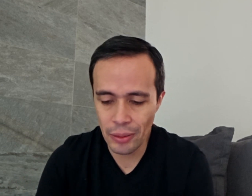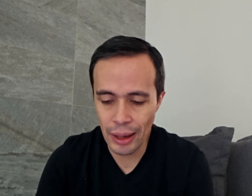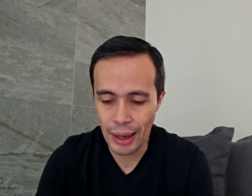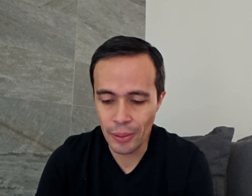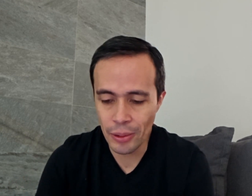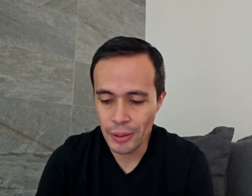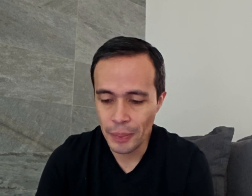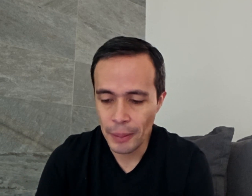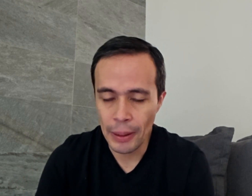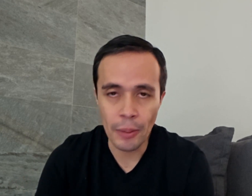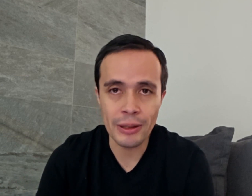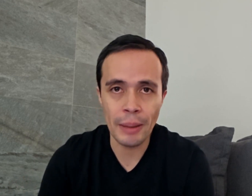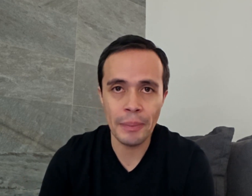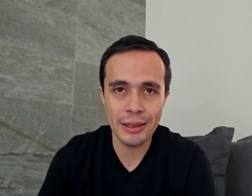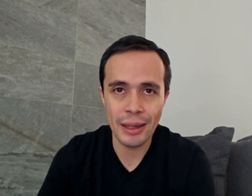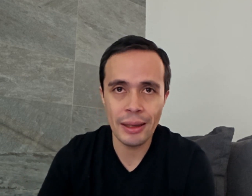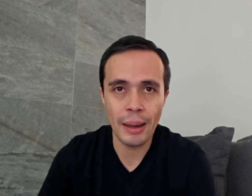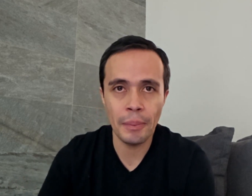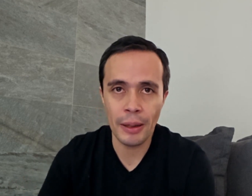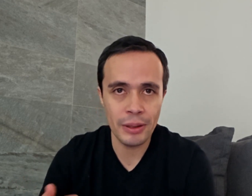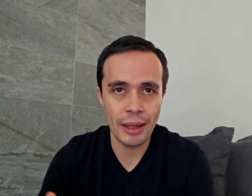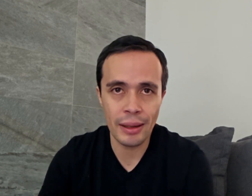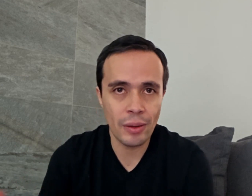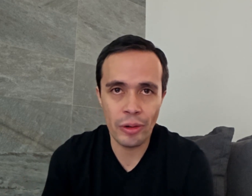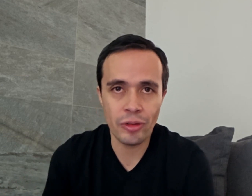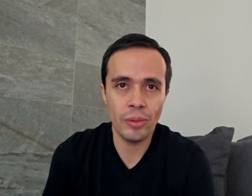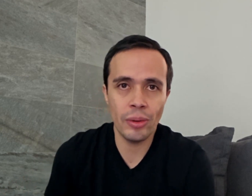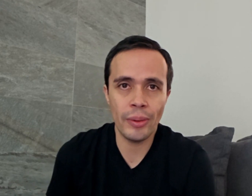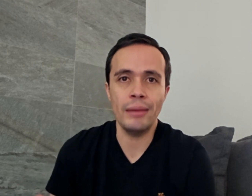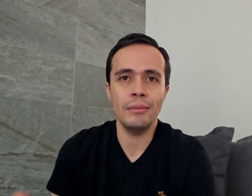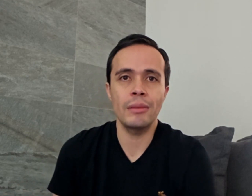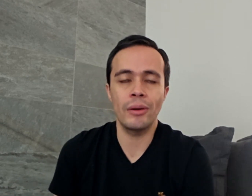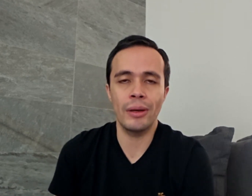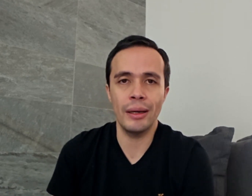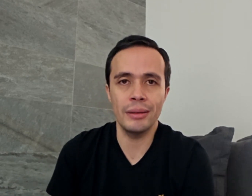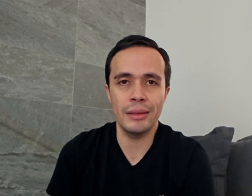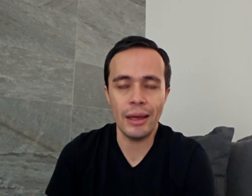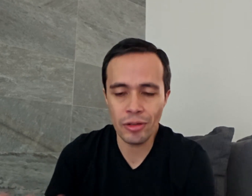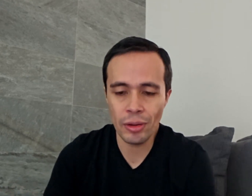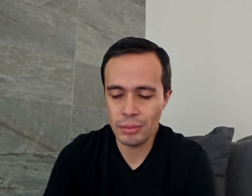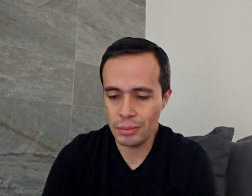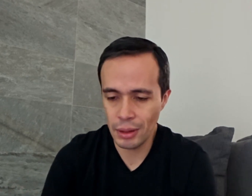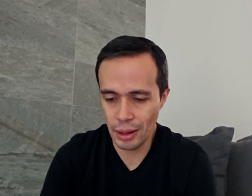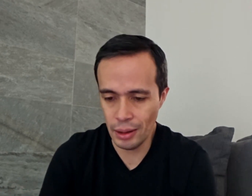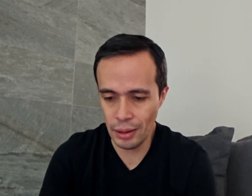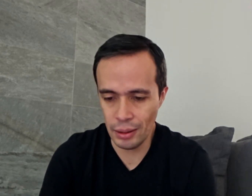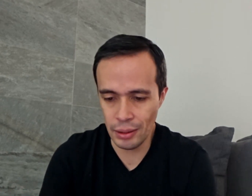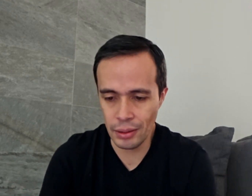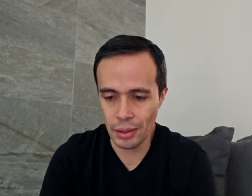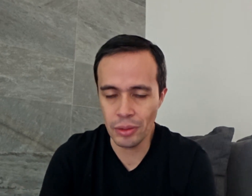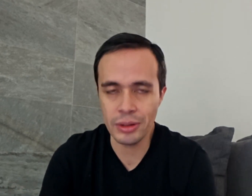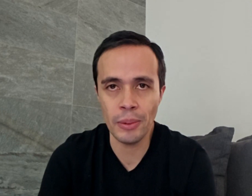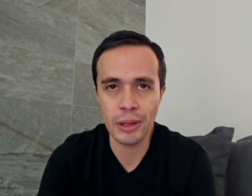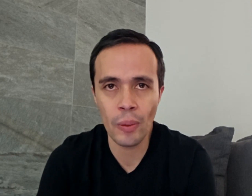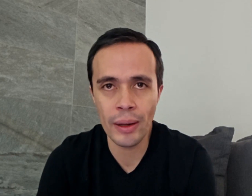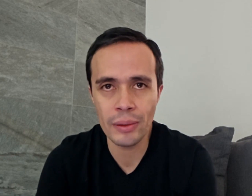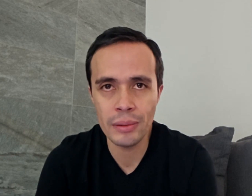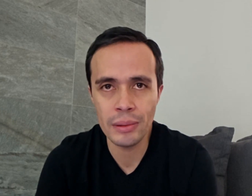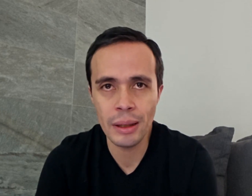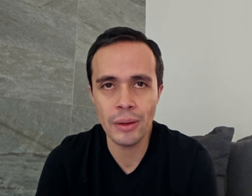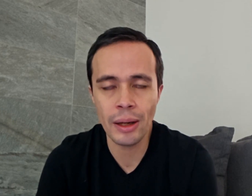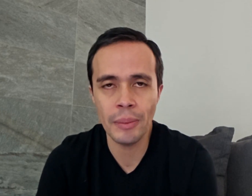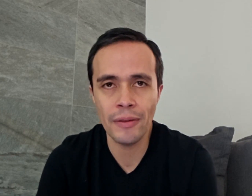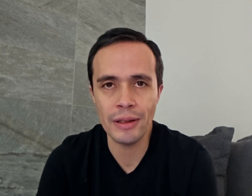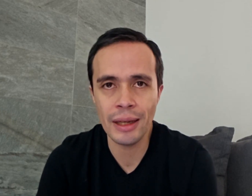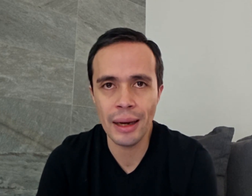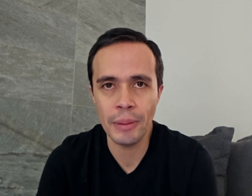se llevaron a cabo, pero pues la presidenta, para empezar, dijo no estuvo bien lo que se hizo, no estamos de acuerdo,